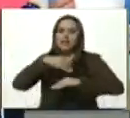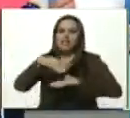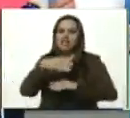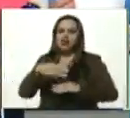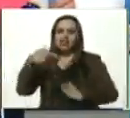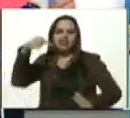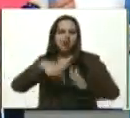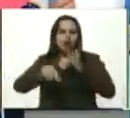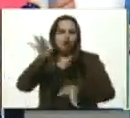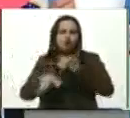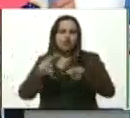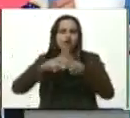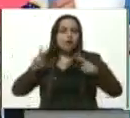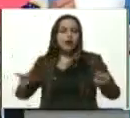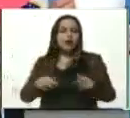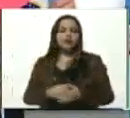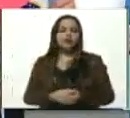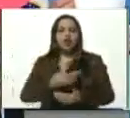Paz, en fin.